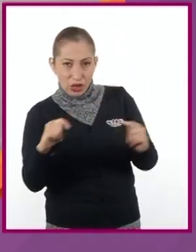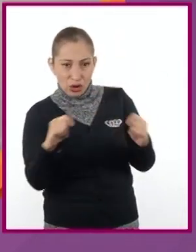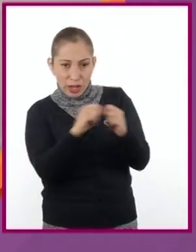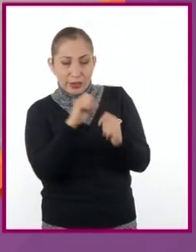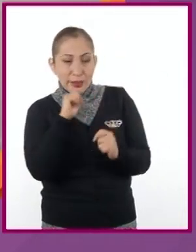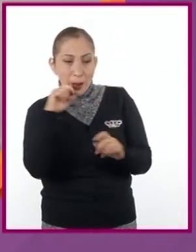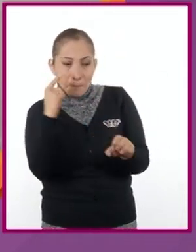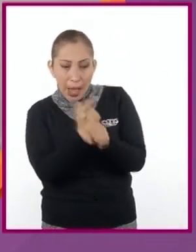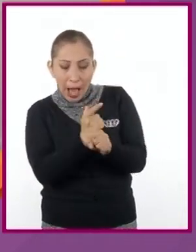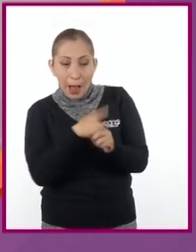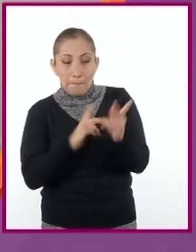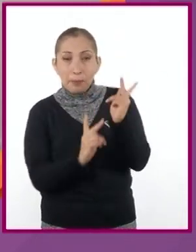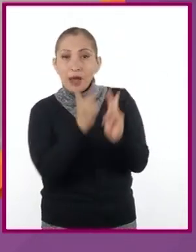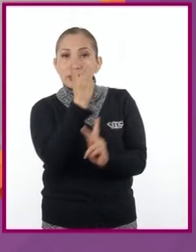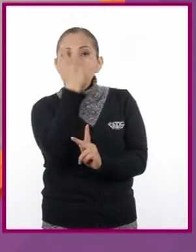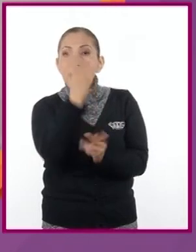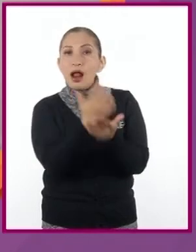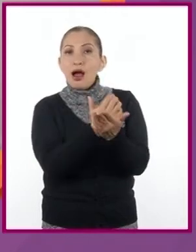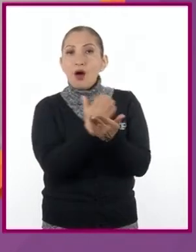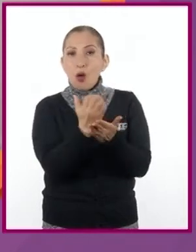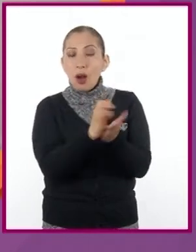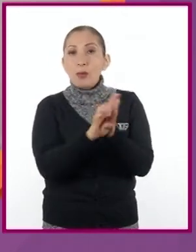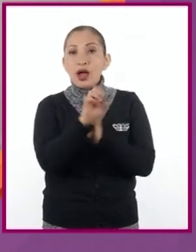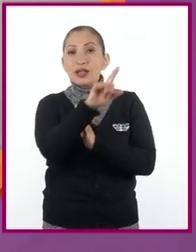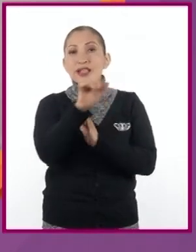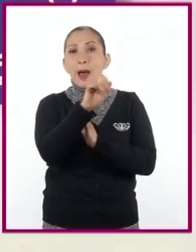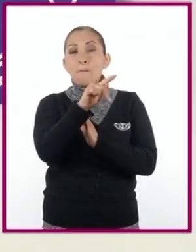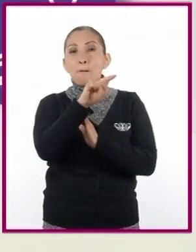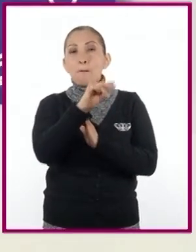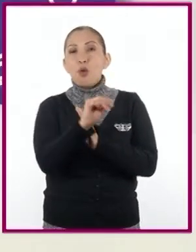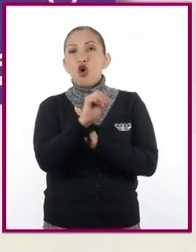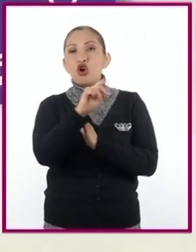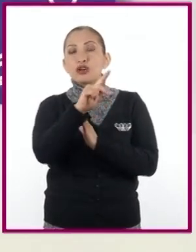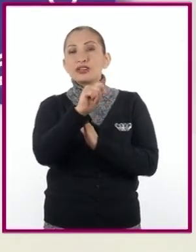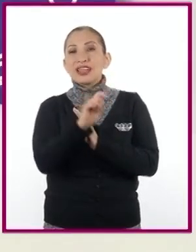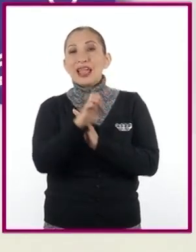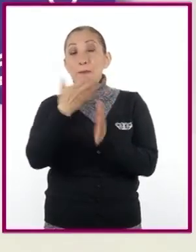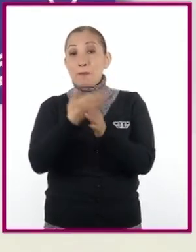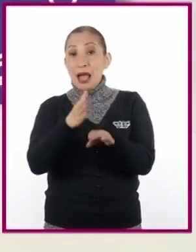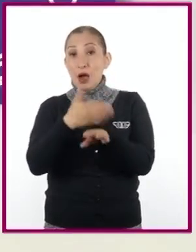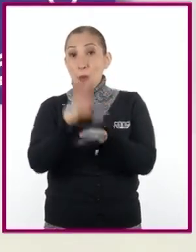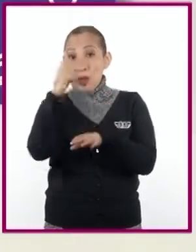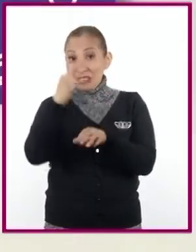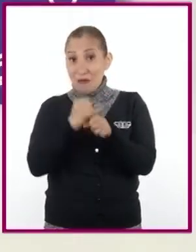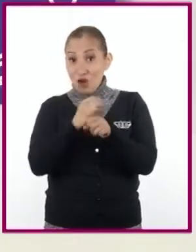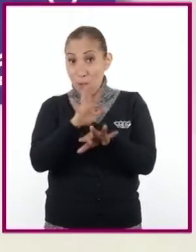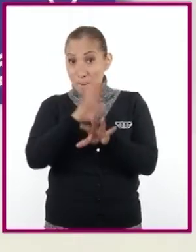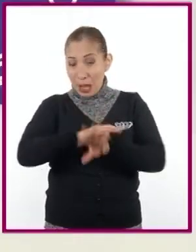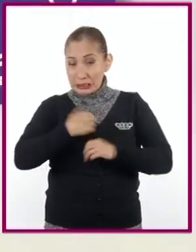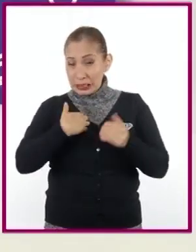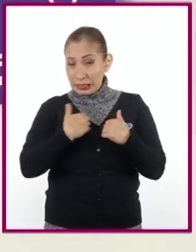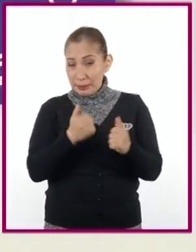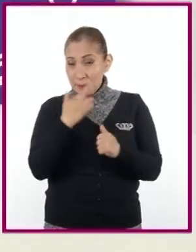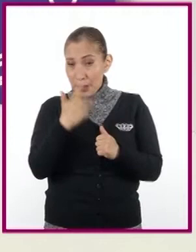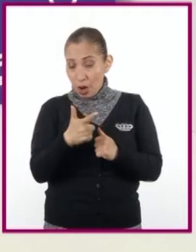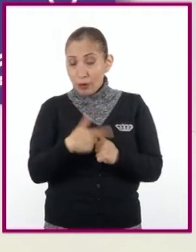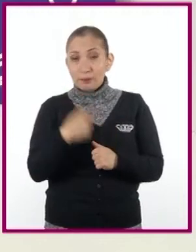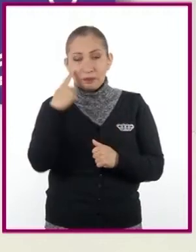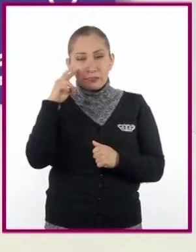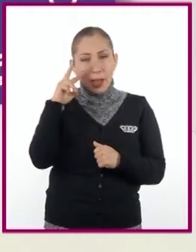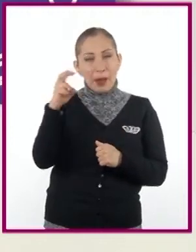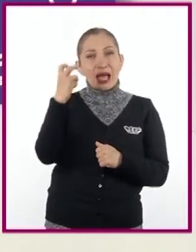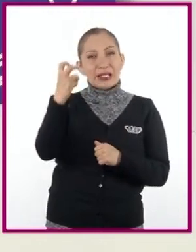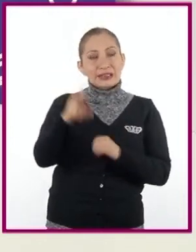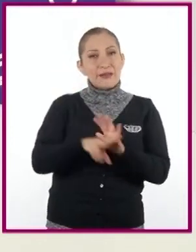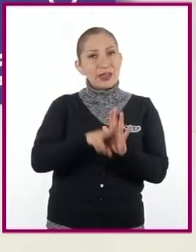también hallamos plantas medicinales como el zapote blanco. Para que esta información sea mejor comprendida, veamos